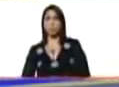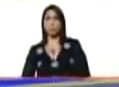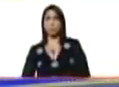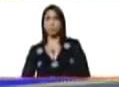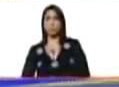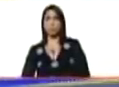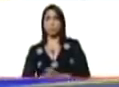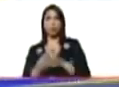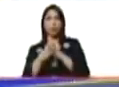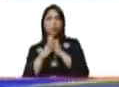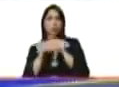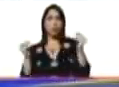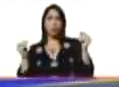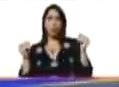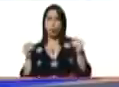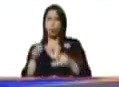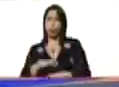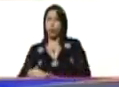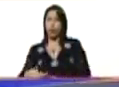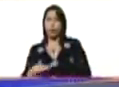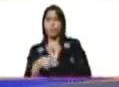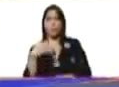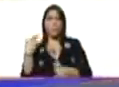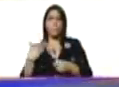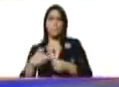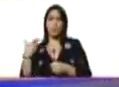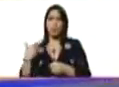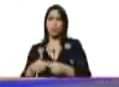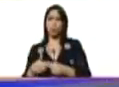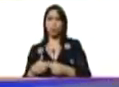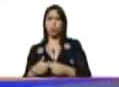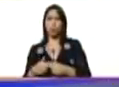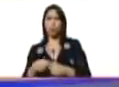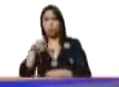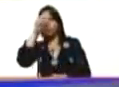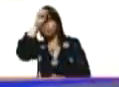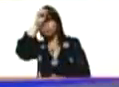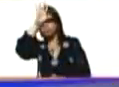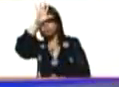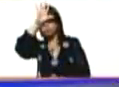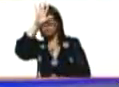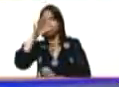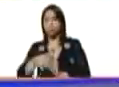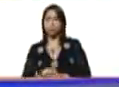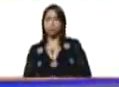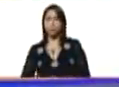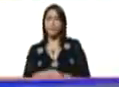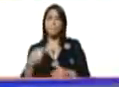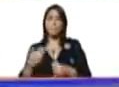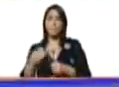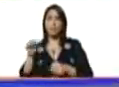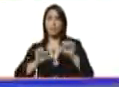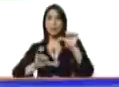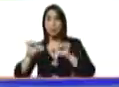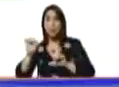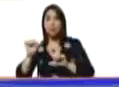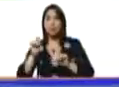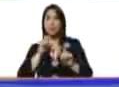En todos los campos, del petróleo, de la minería, de la petroquímica, del turismo,